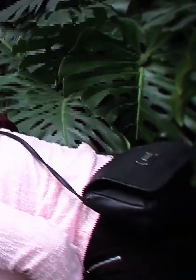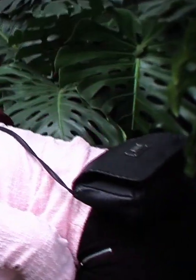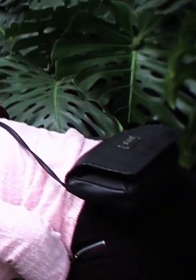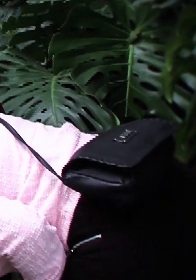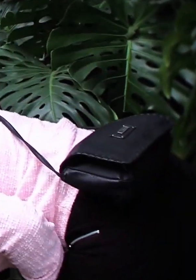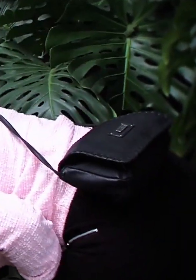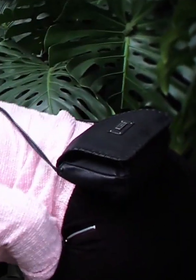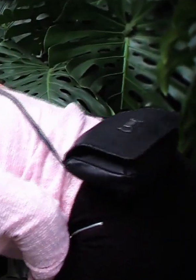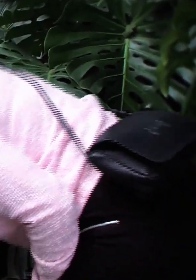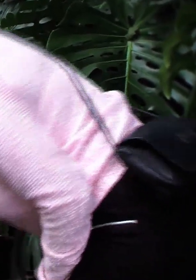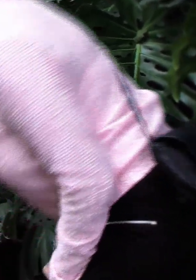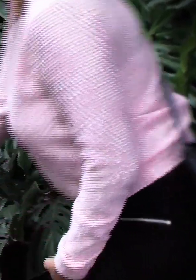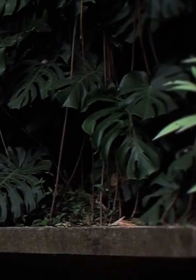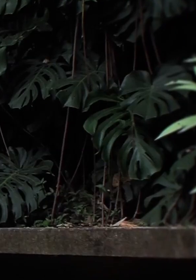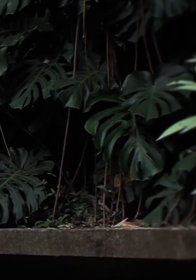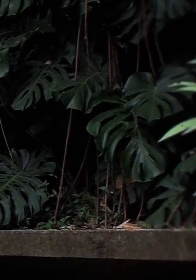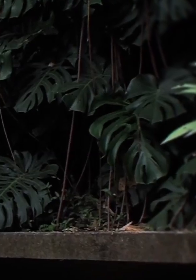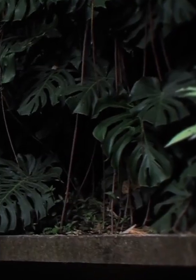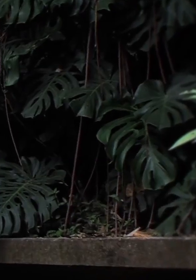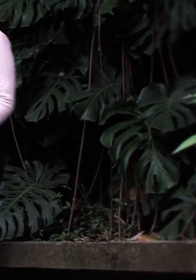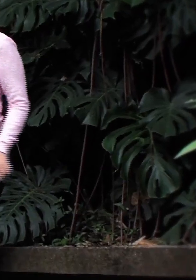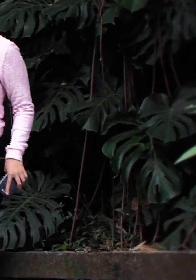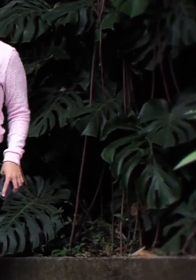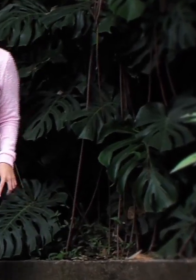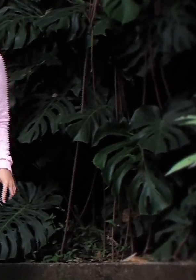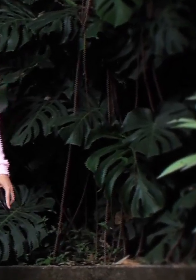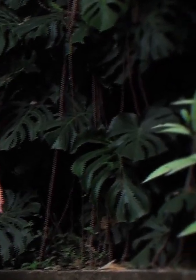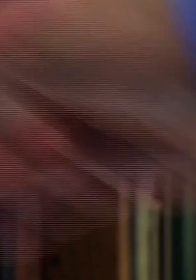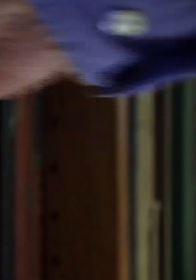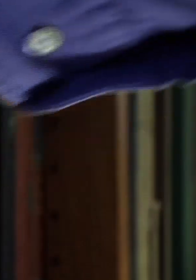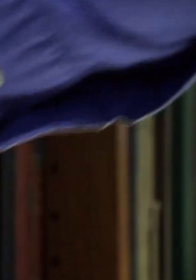no así